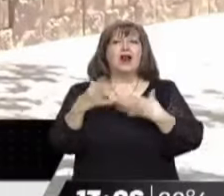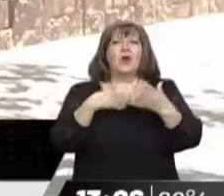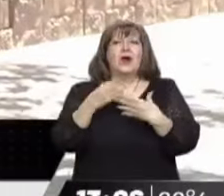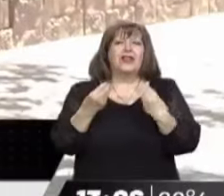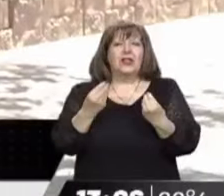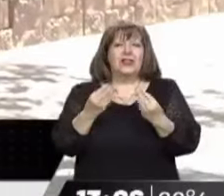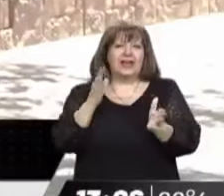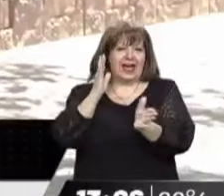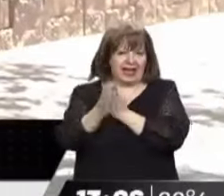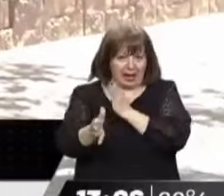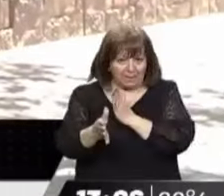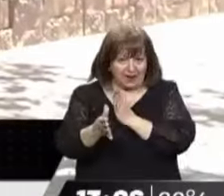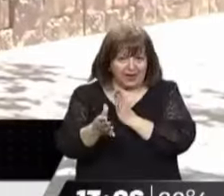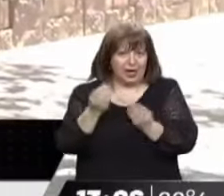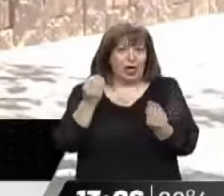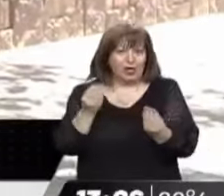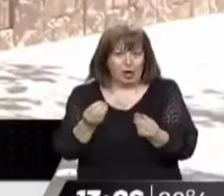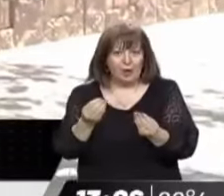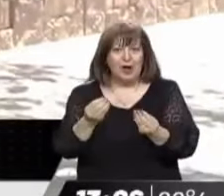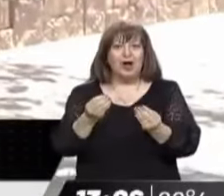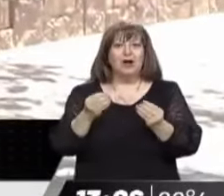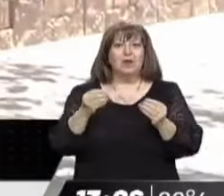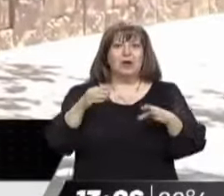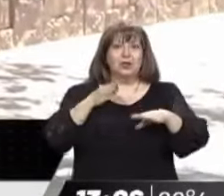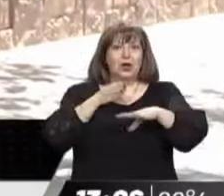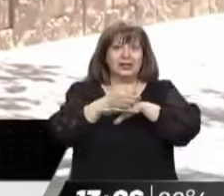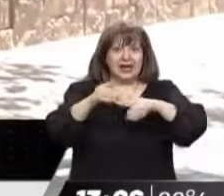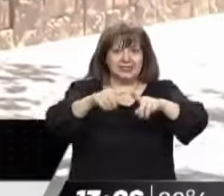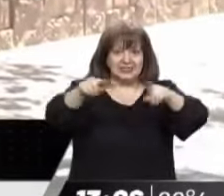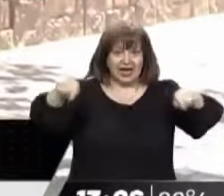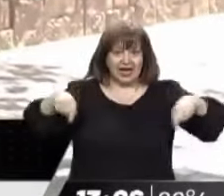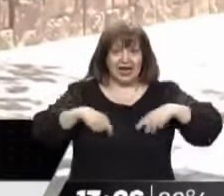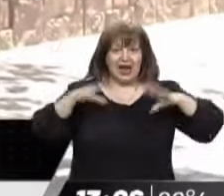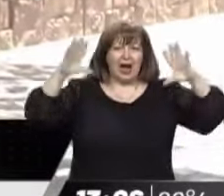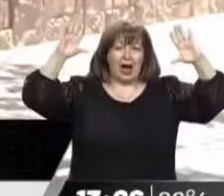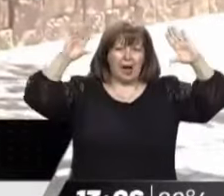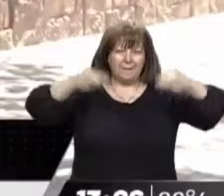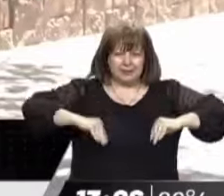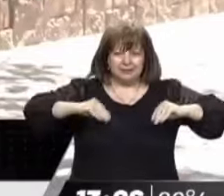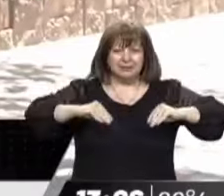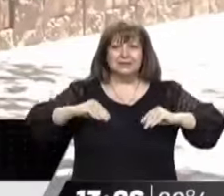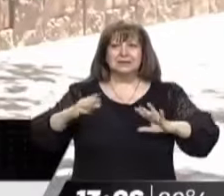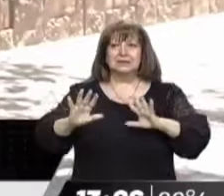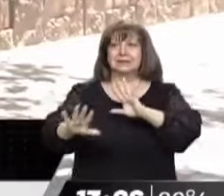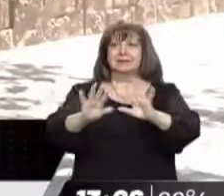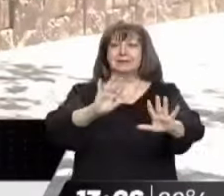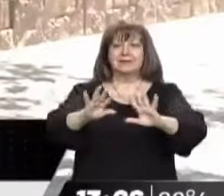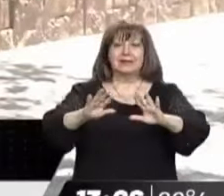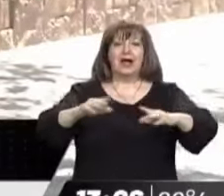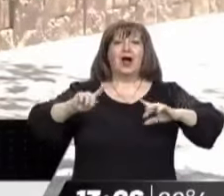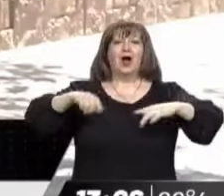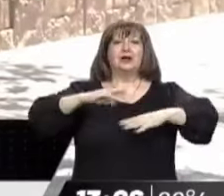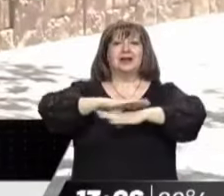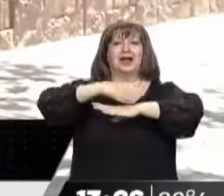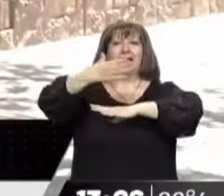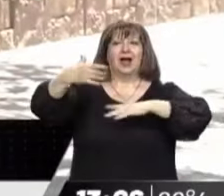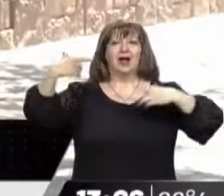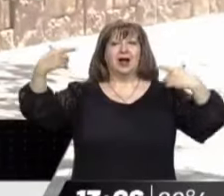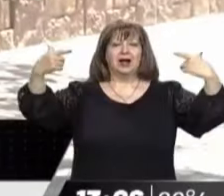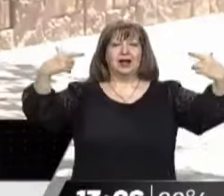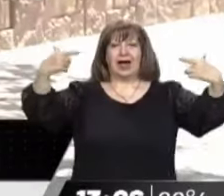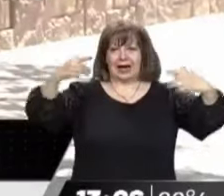sala. Es decir, que uno ingresa, la sala está oscura, y de alguna manera hay coordinadores a través de cámaras y demás, se les va